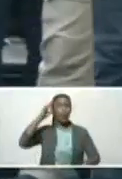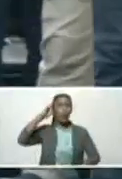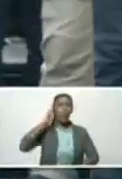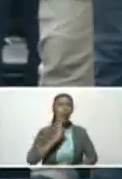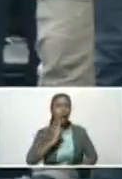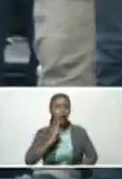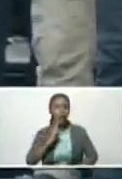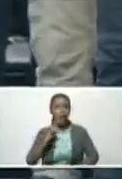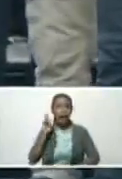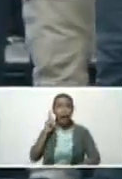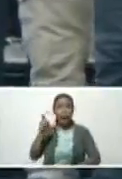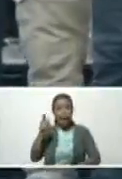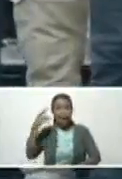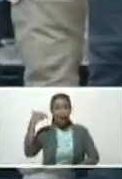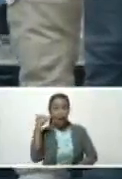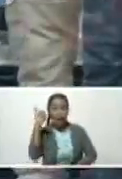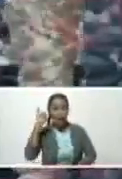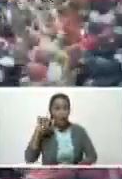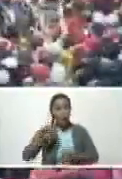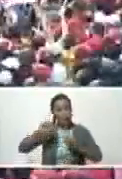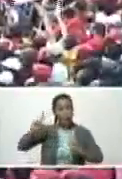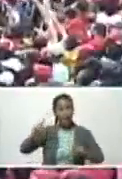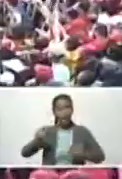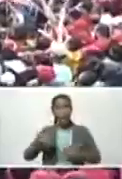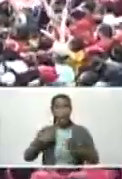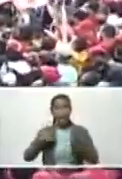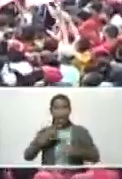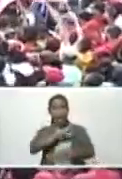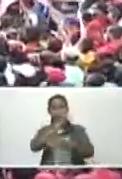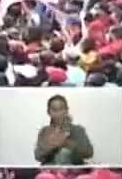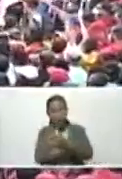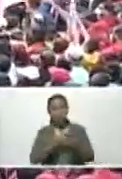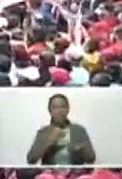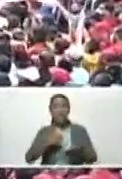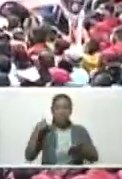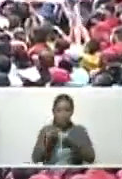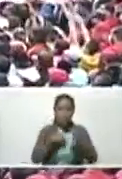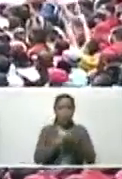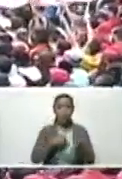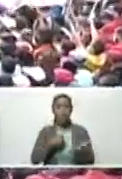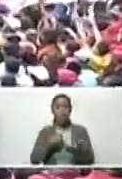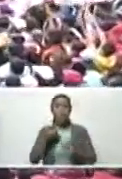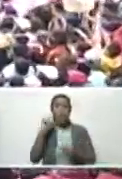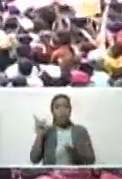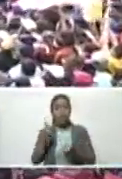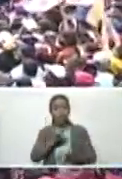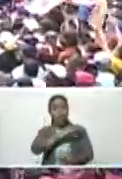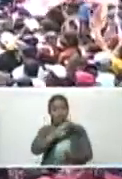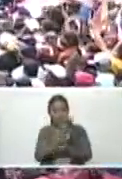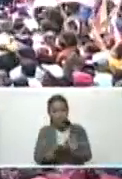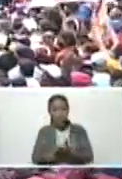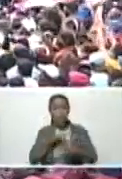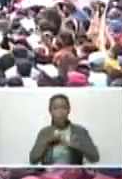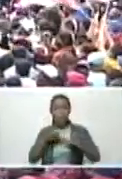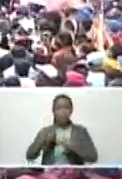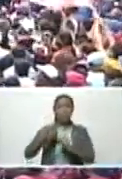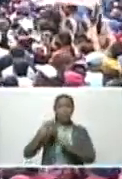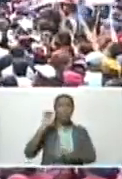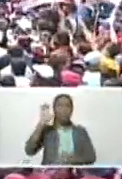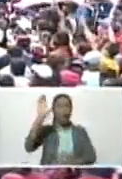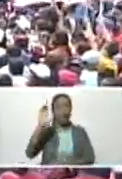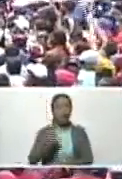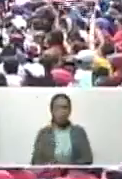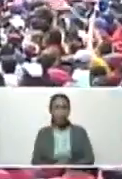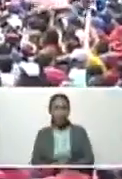bolivariano. De ahí viene esa energía, esas ganas de luchar, esas ganas de conquistar patria. Por eso le